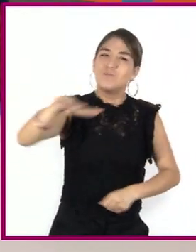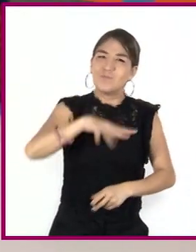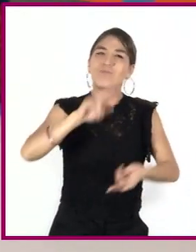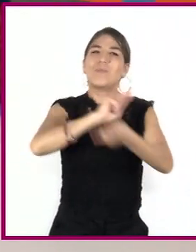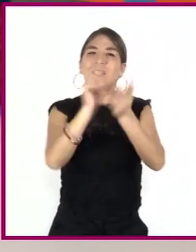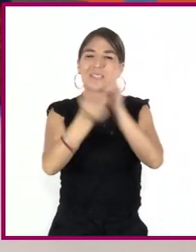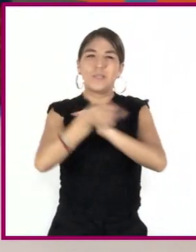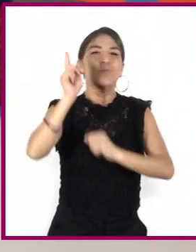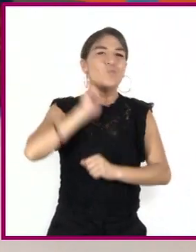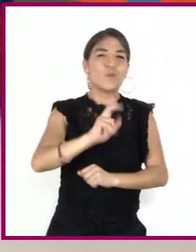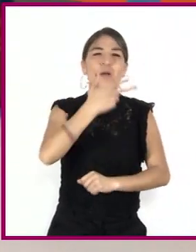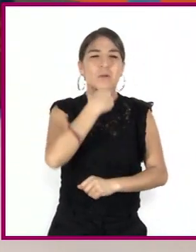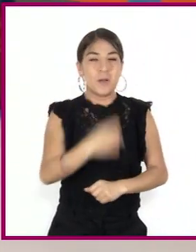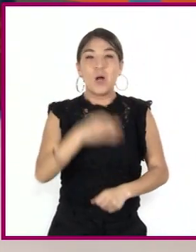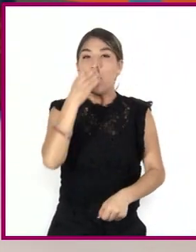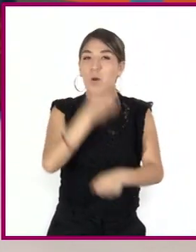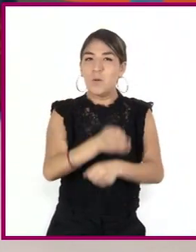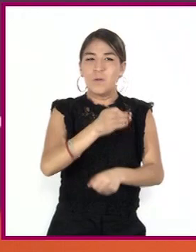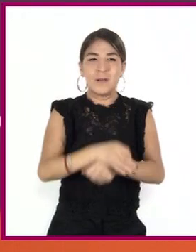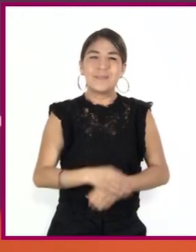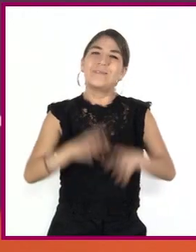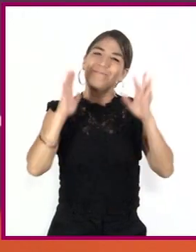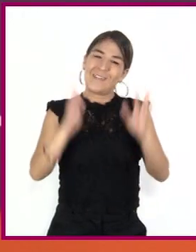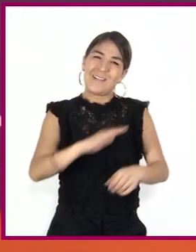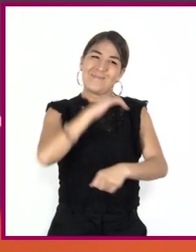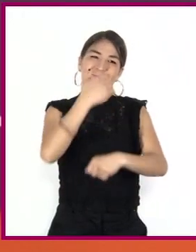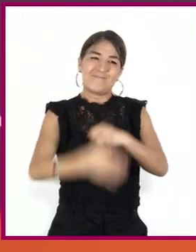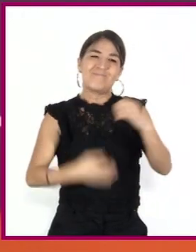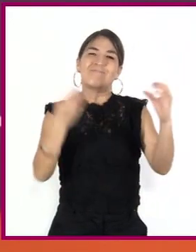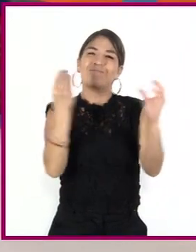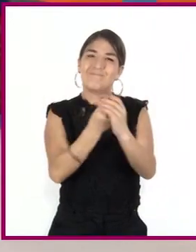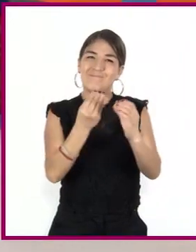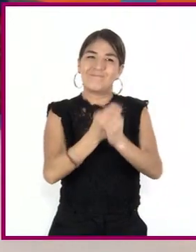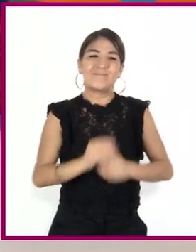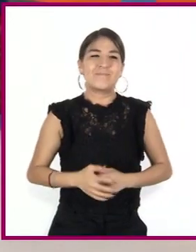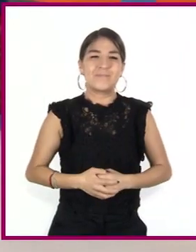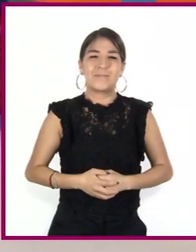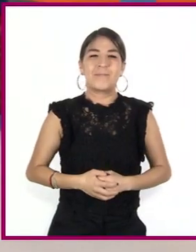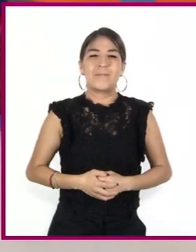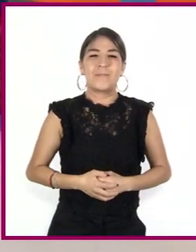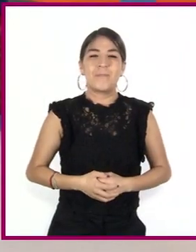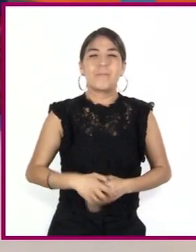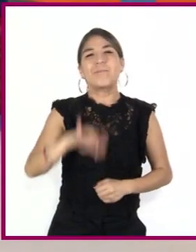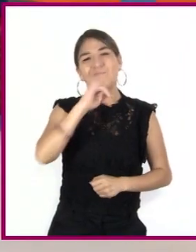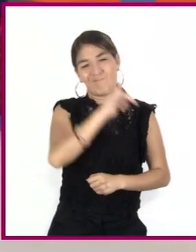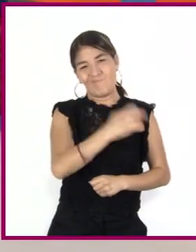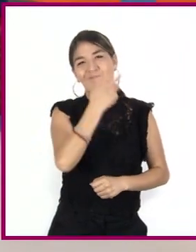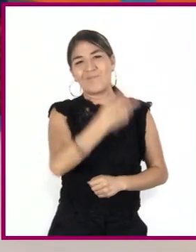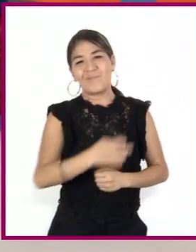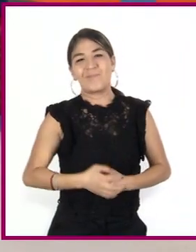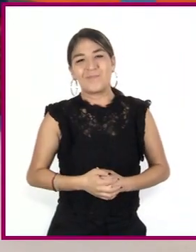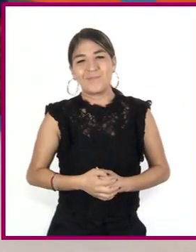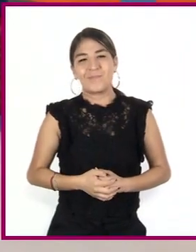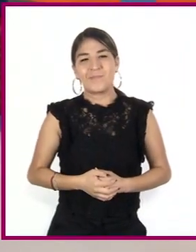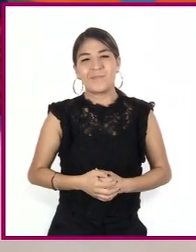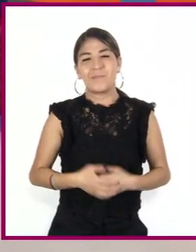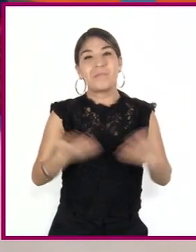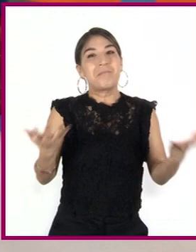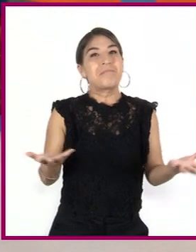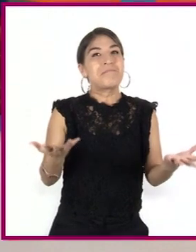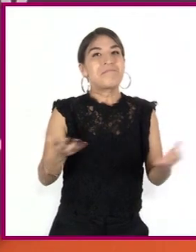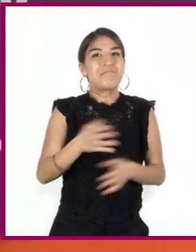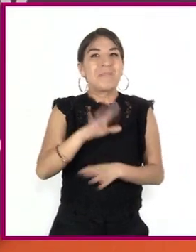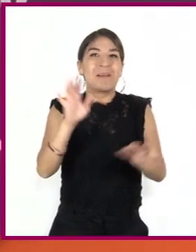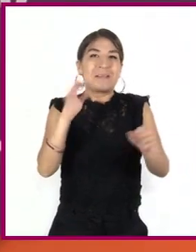y vecinas. Por el momento hemos llegado al final de la sesión. Así es, David. Ni cuenta me